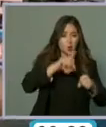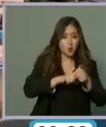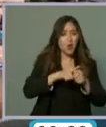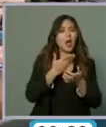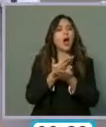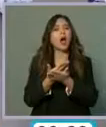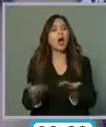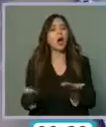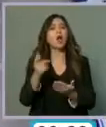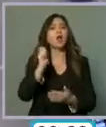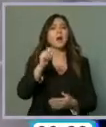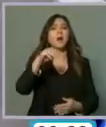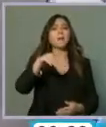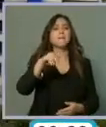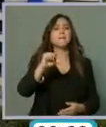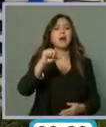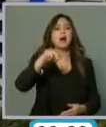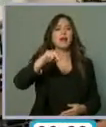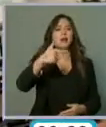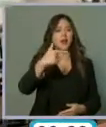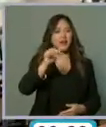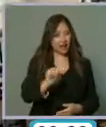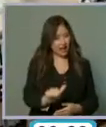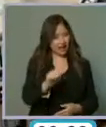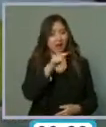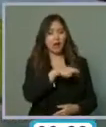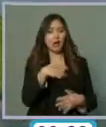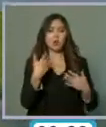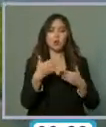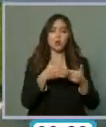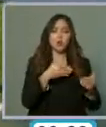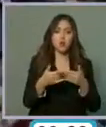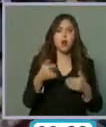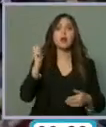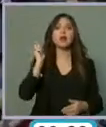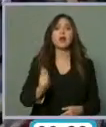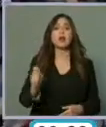ahora está tan de moda, pues bueno, yo tengo una hija de una amiga